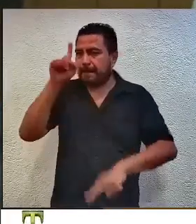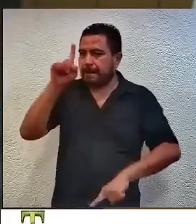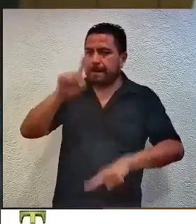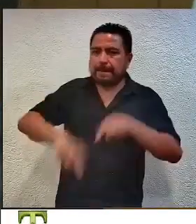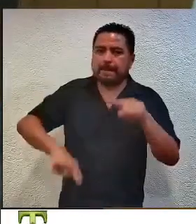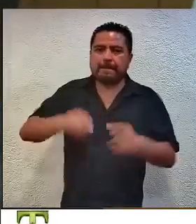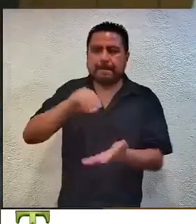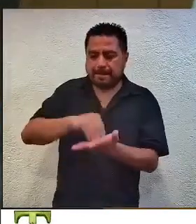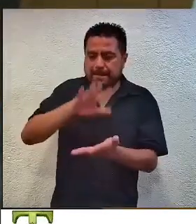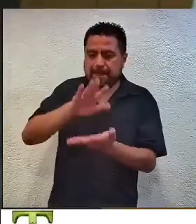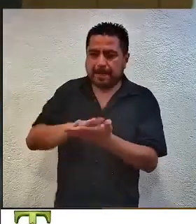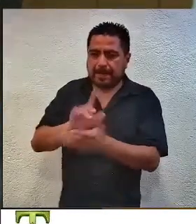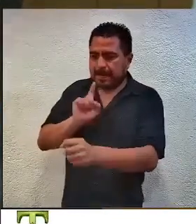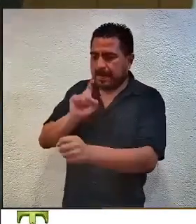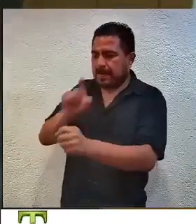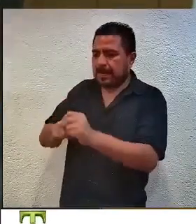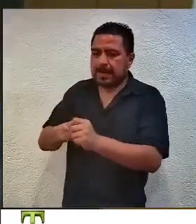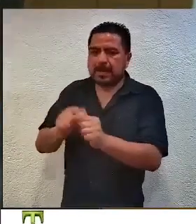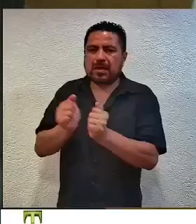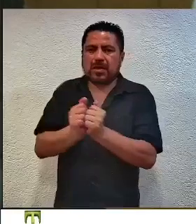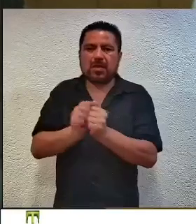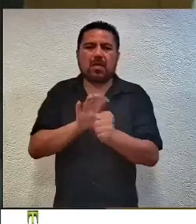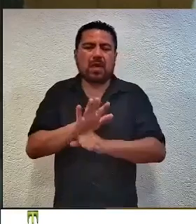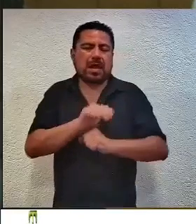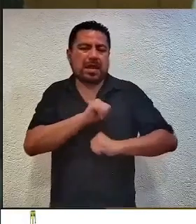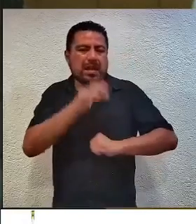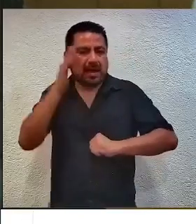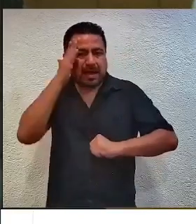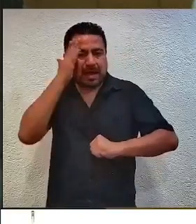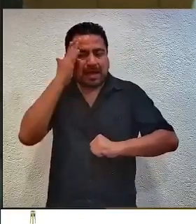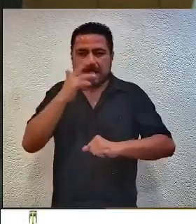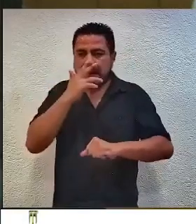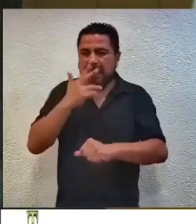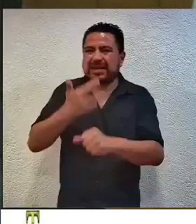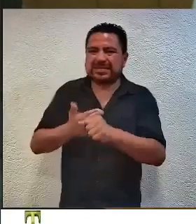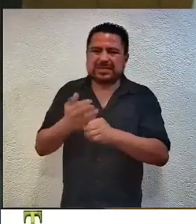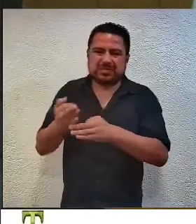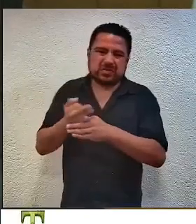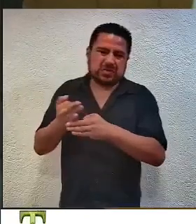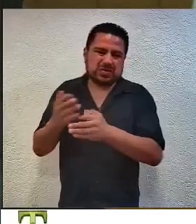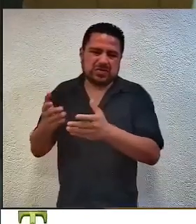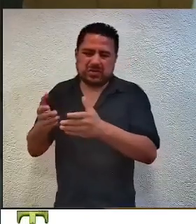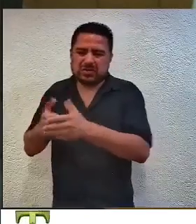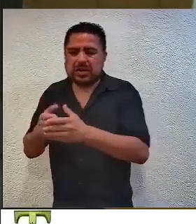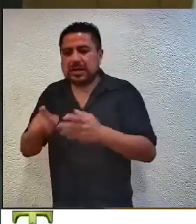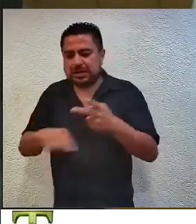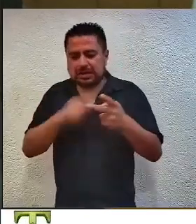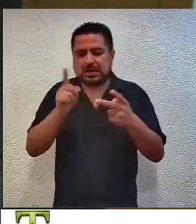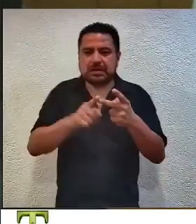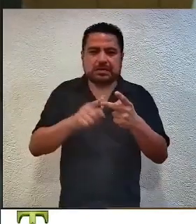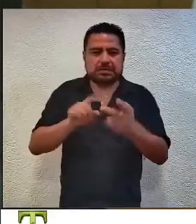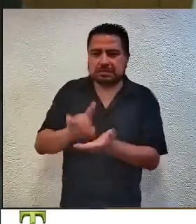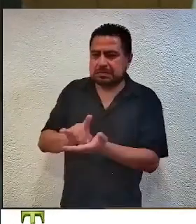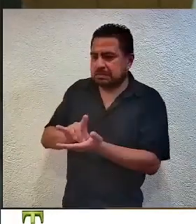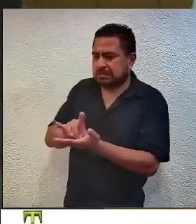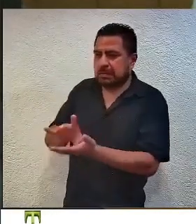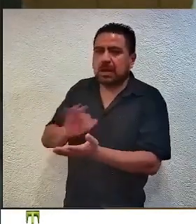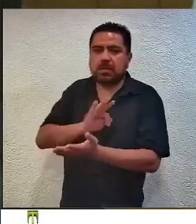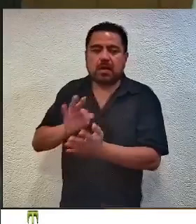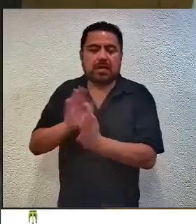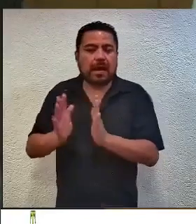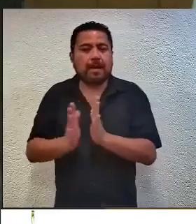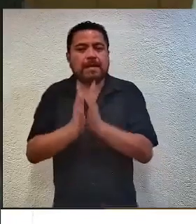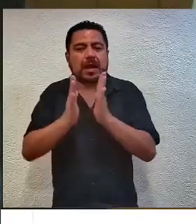su registro en el Padrón Nacional de Protagonistas del Cambio Verdadero, y la segunda, la inhabilitación para participar